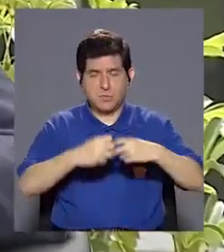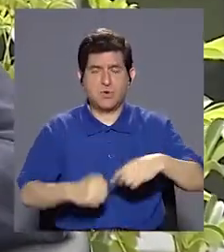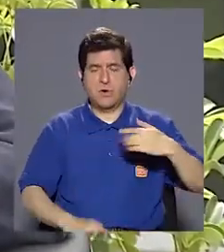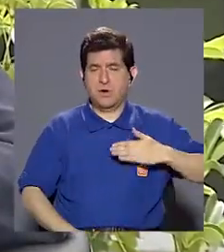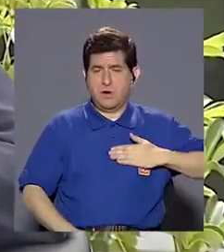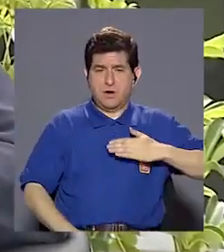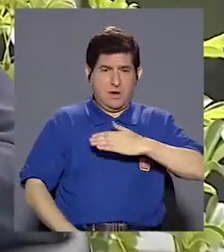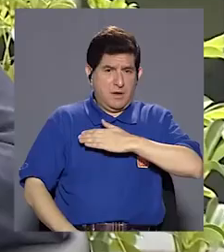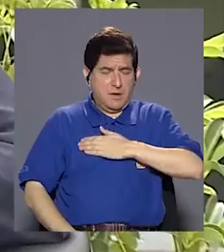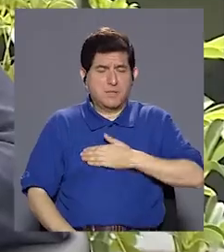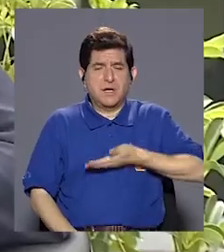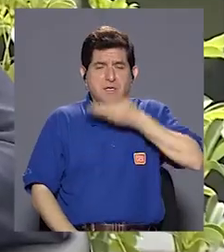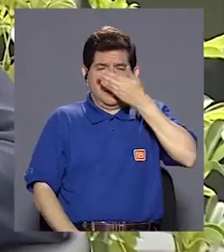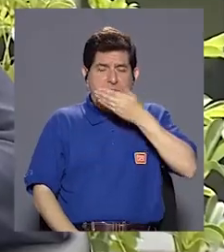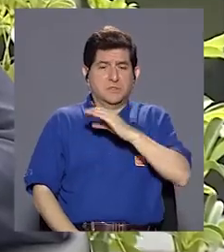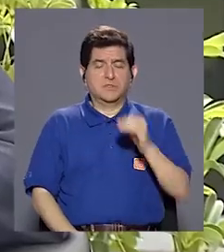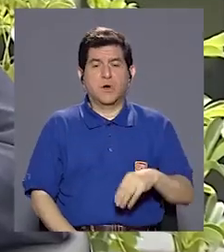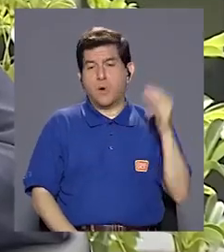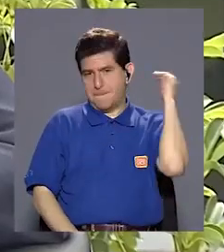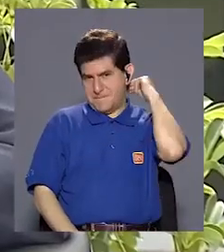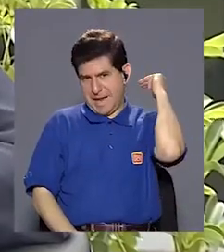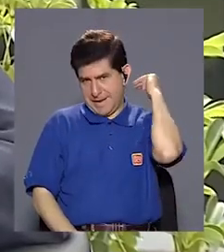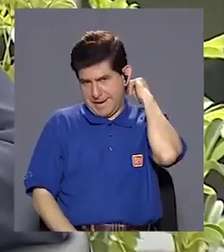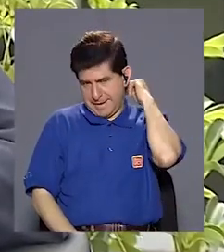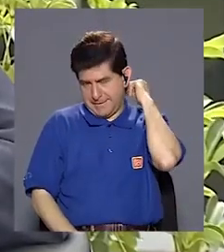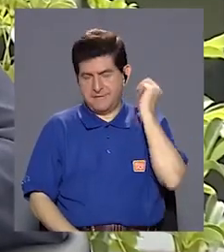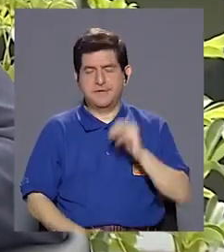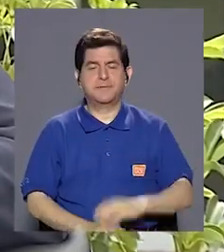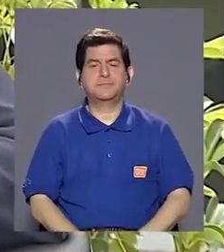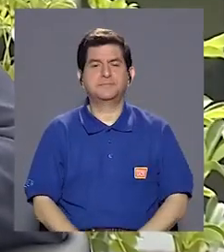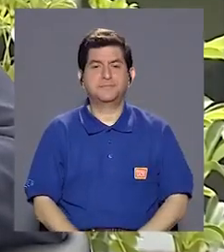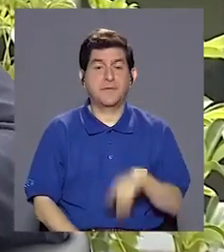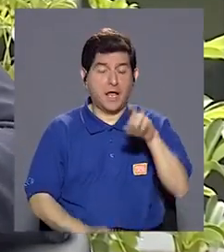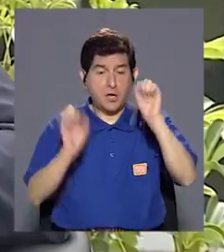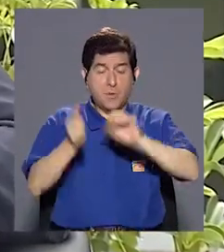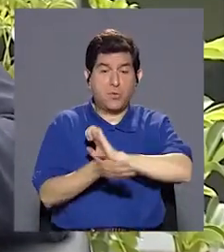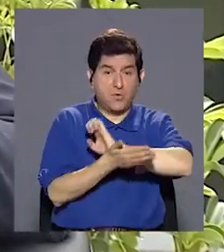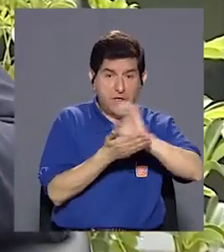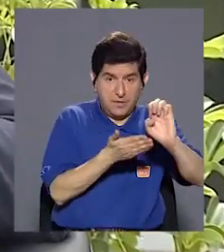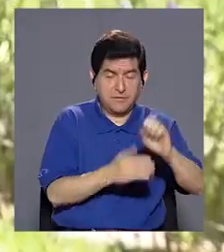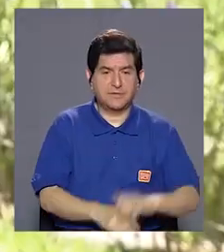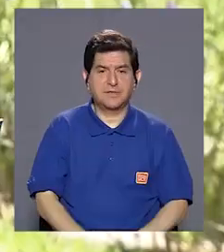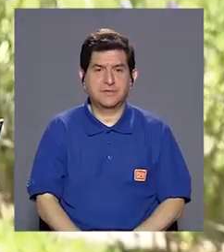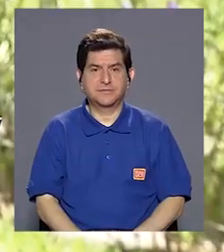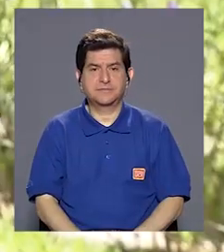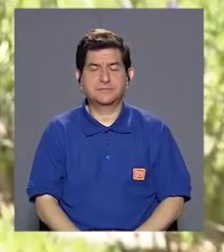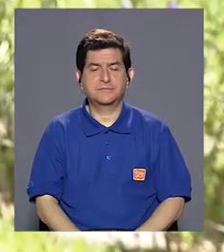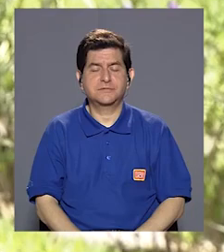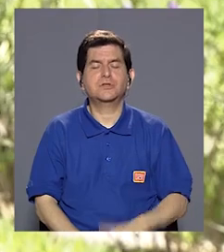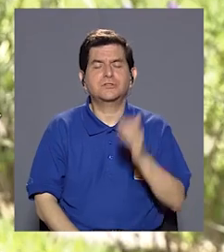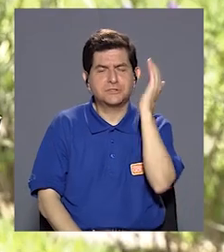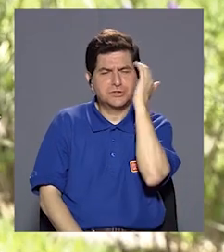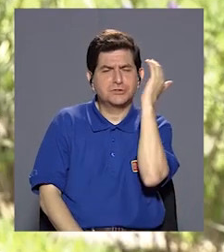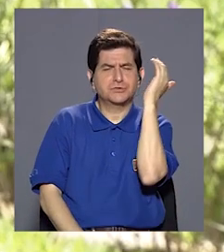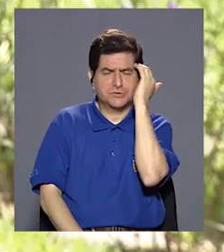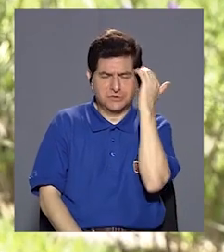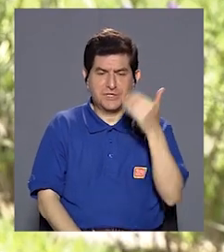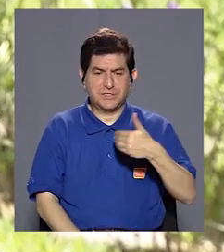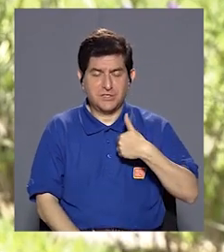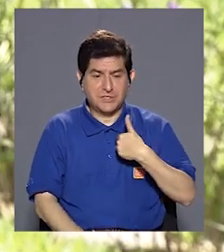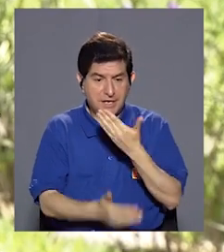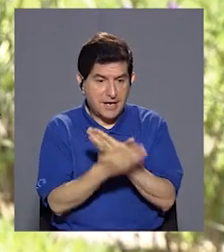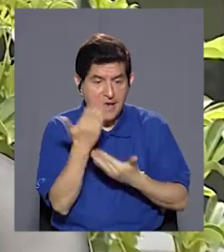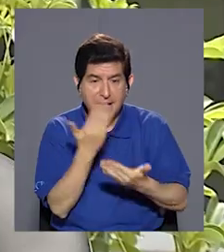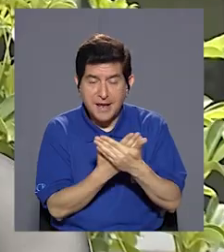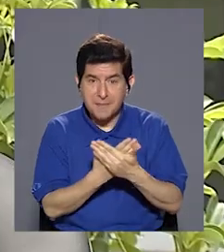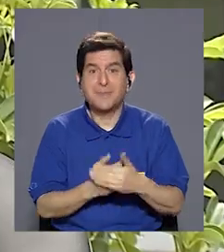o hasta una meningitis, ¿verdad?, la infección de las meninges o el cerebro, se puede prevenir con el... Entonces hay que ser muy conscientes de que tenemos en